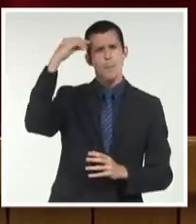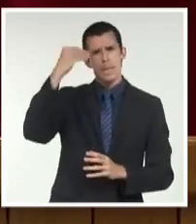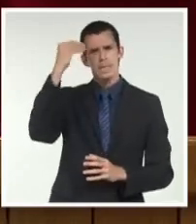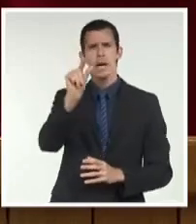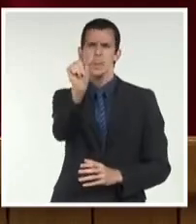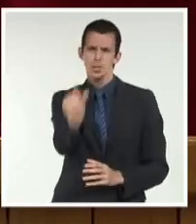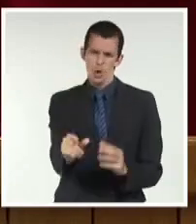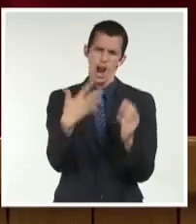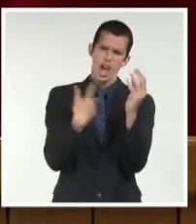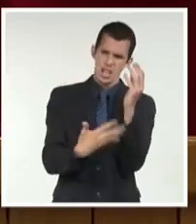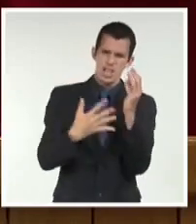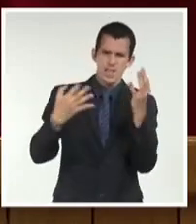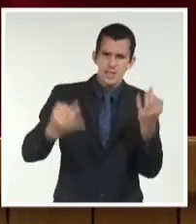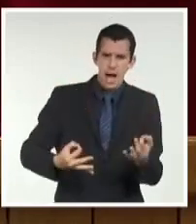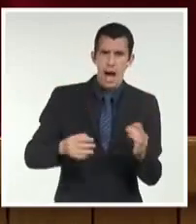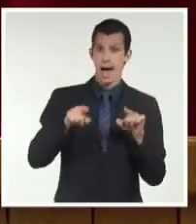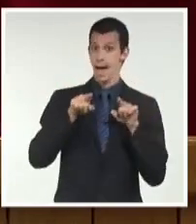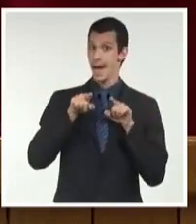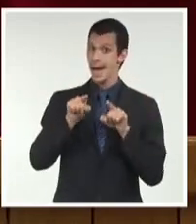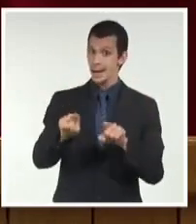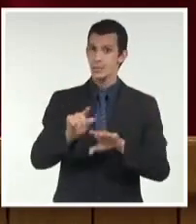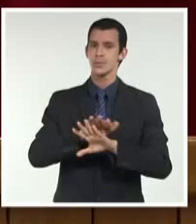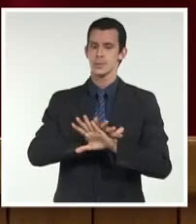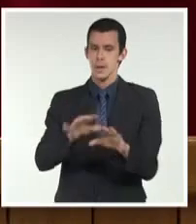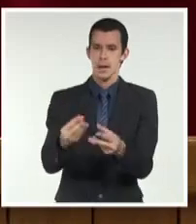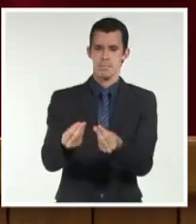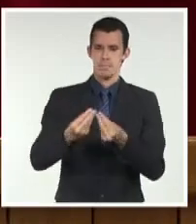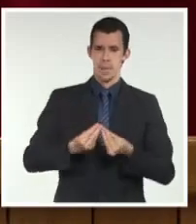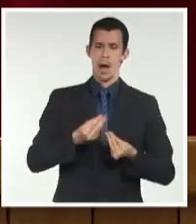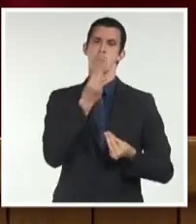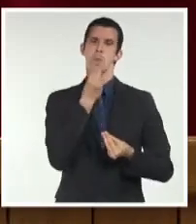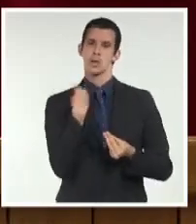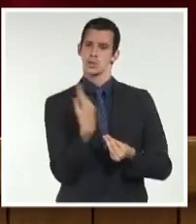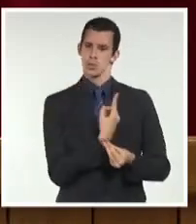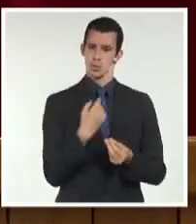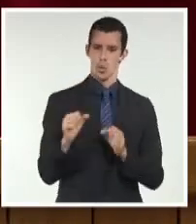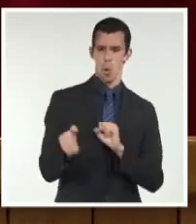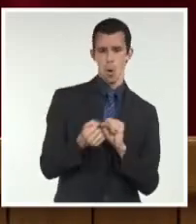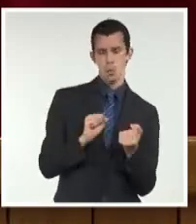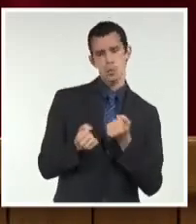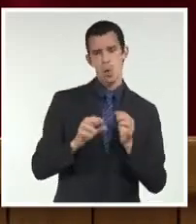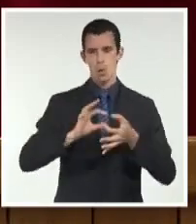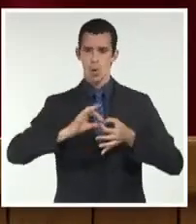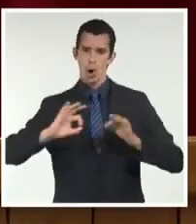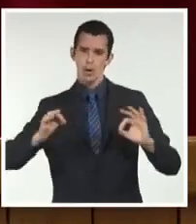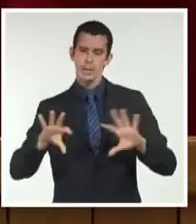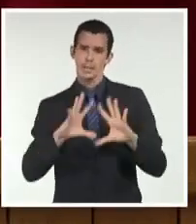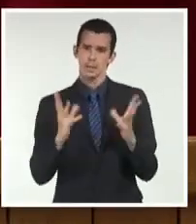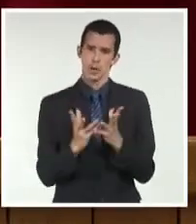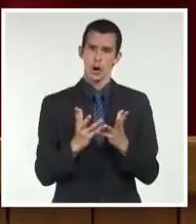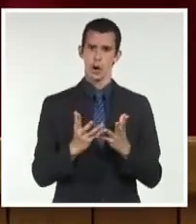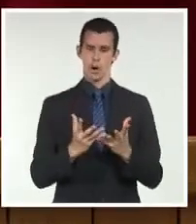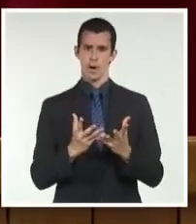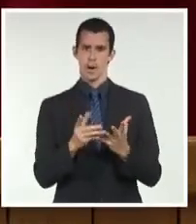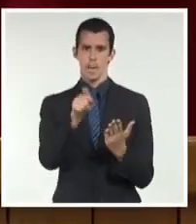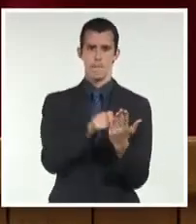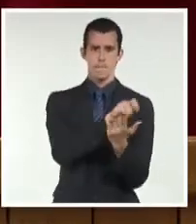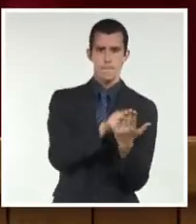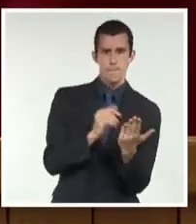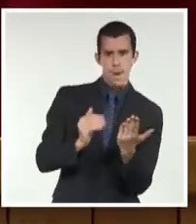audaces, ajustadas a nuestro modelo económico y social, sin dejarnos paralizar por los riesgos. Urge